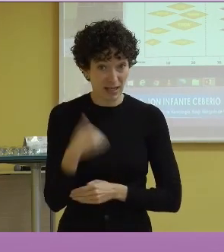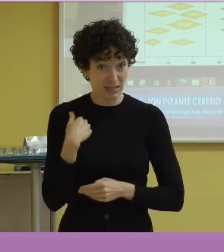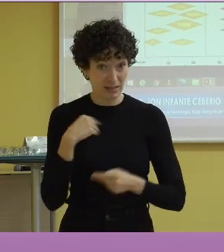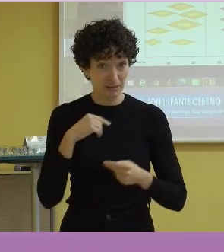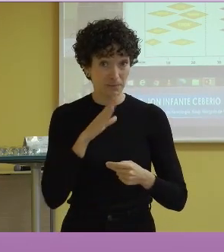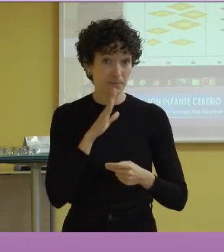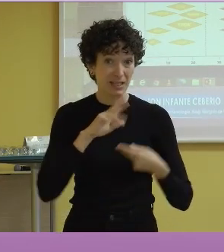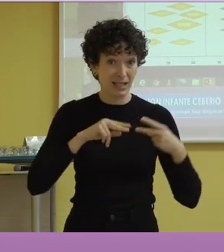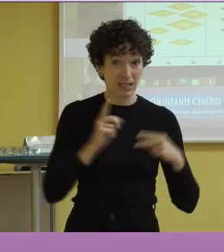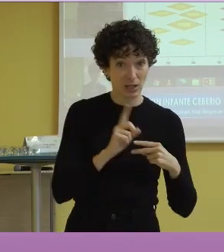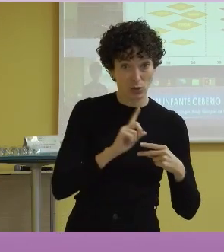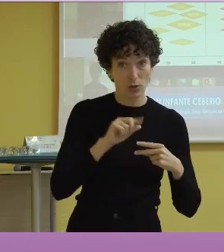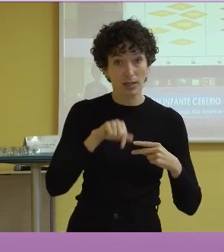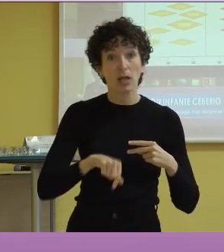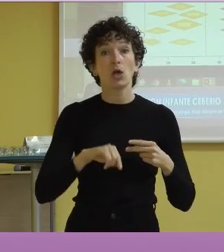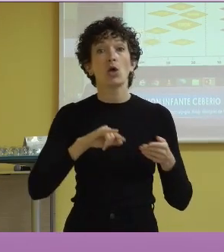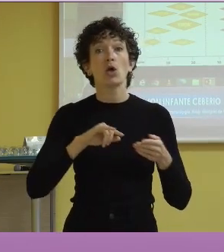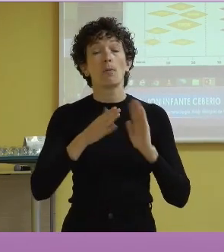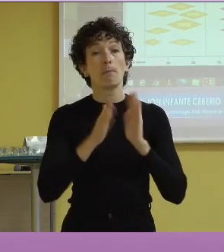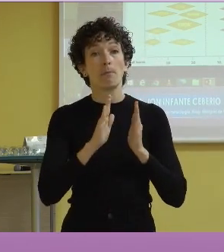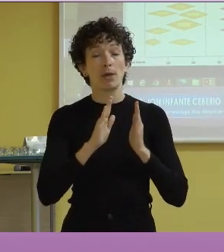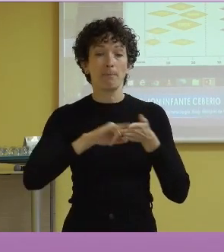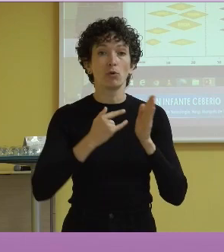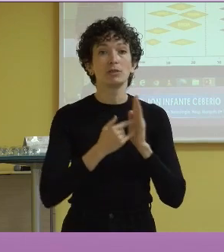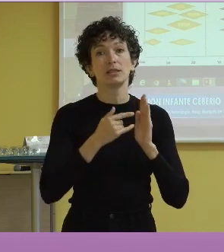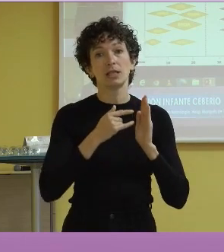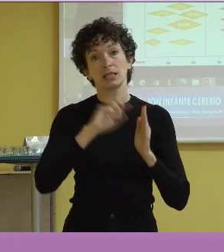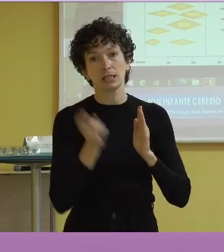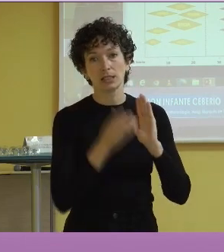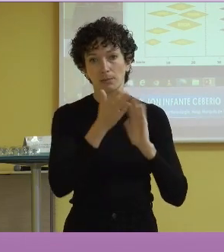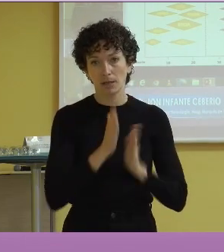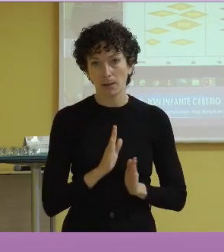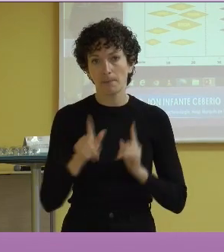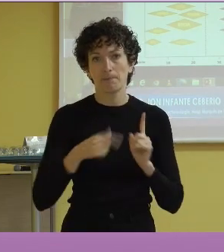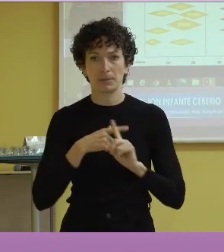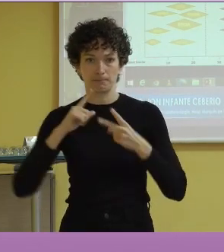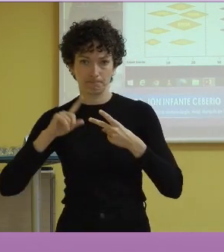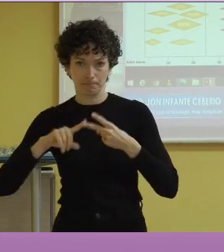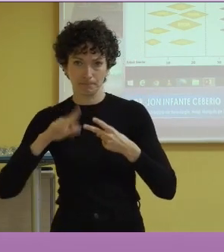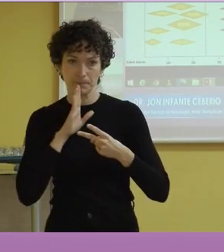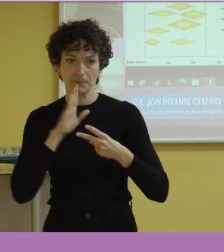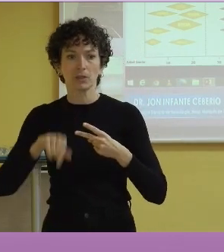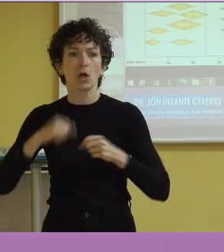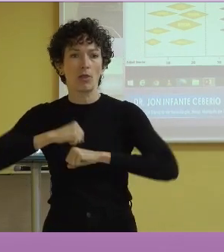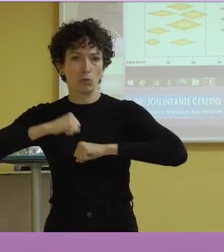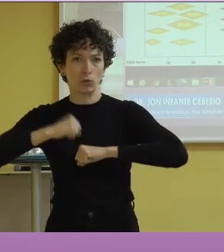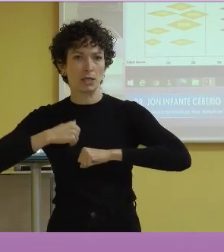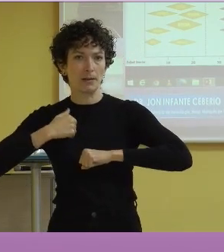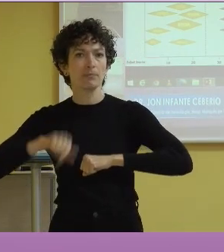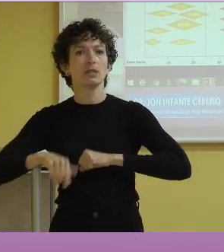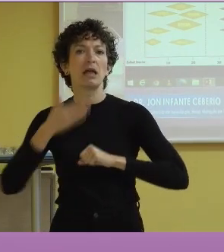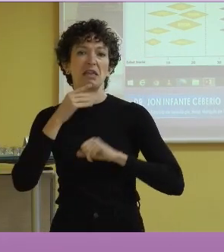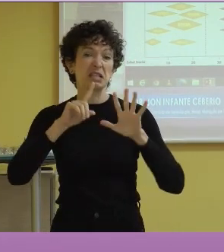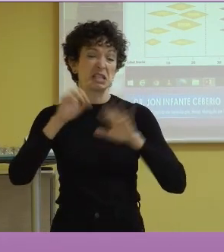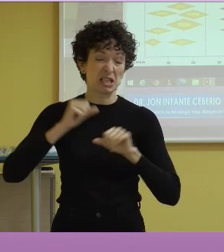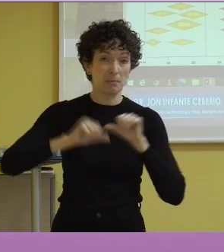atrofia multisistémica y la ataxia esporádica del adulto. Suelen empezar pues, en torno a los 60 años de edad. Esas son degenerativas, pero